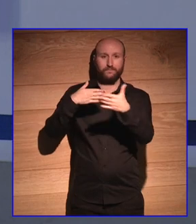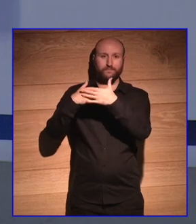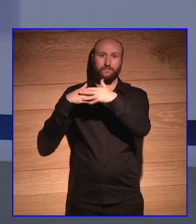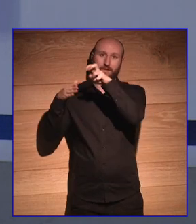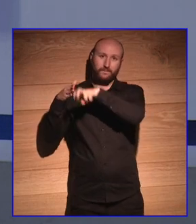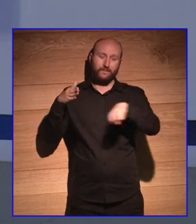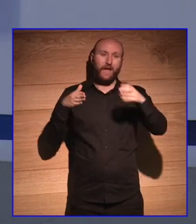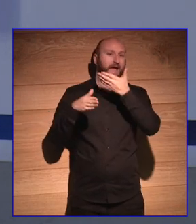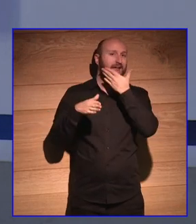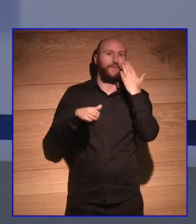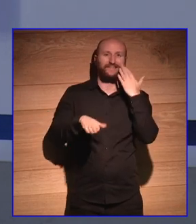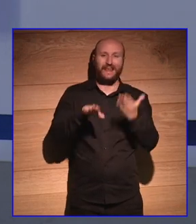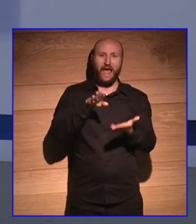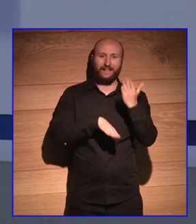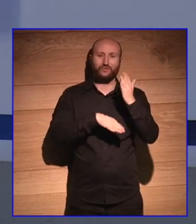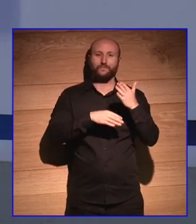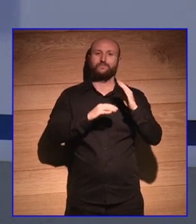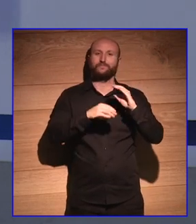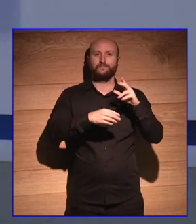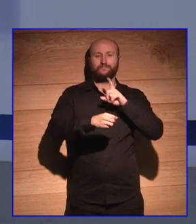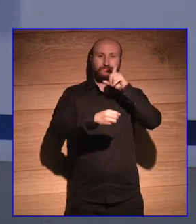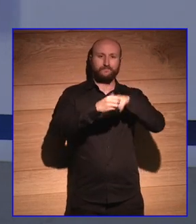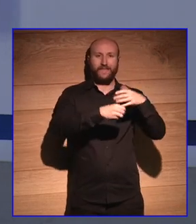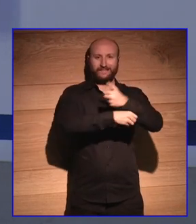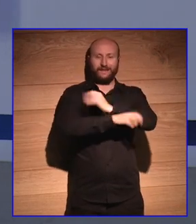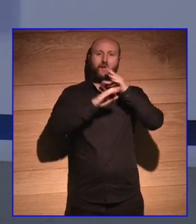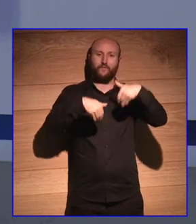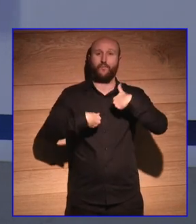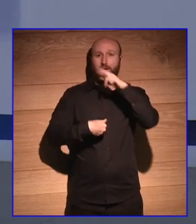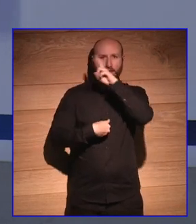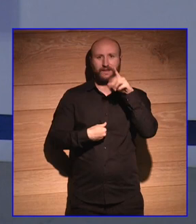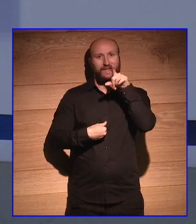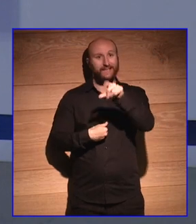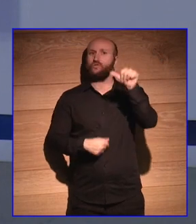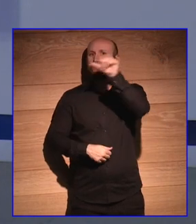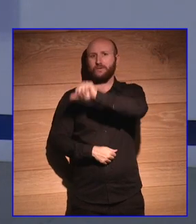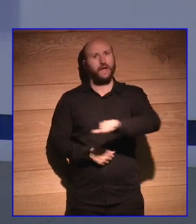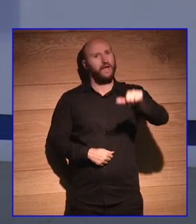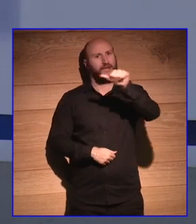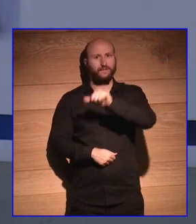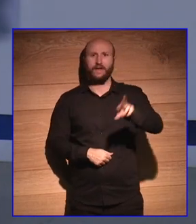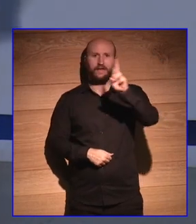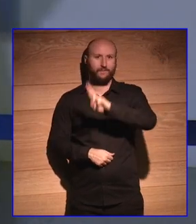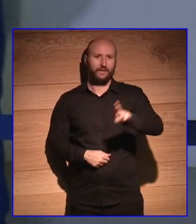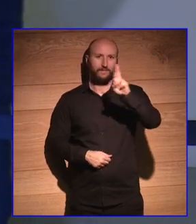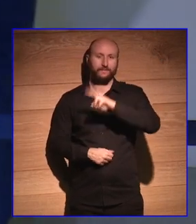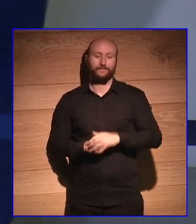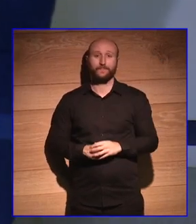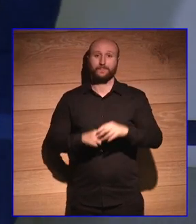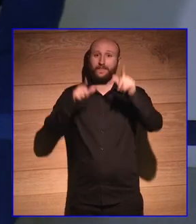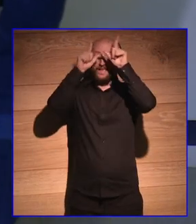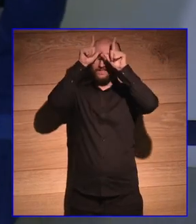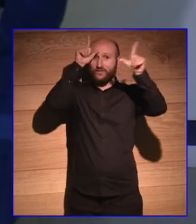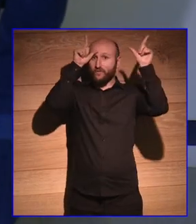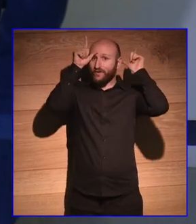carabanchel alto para el tranvía de regreso a madrid y así cada semana la esquizofrenia sería la